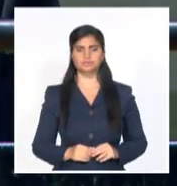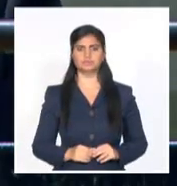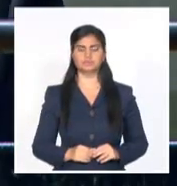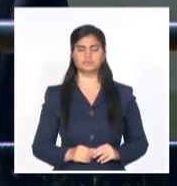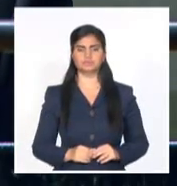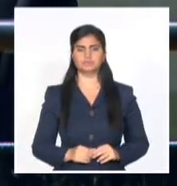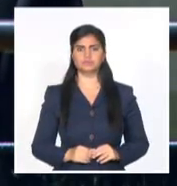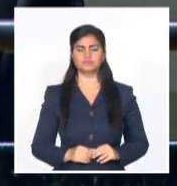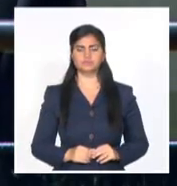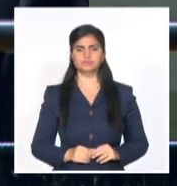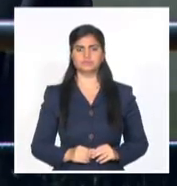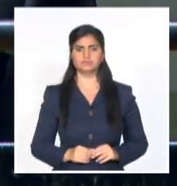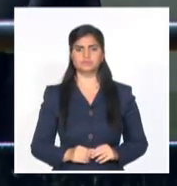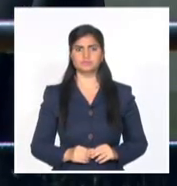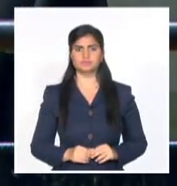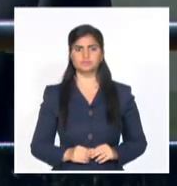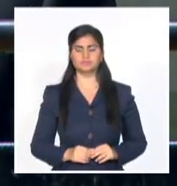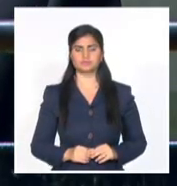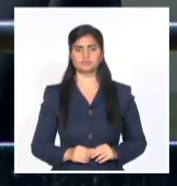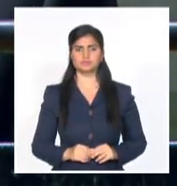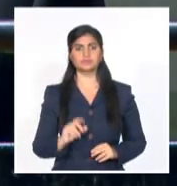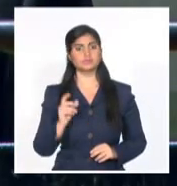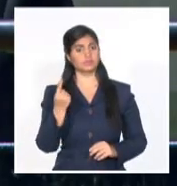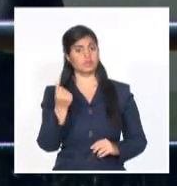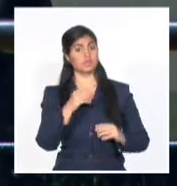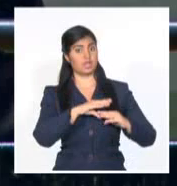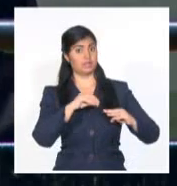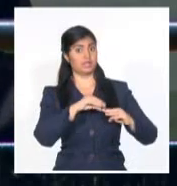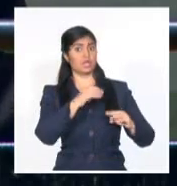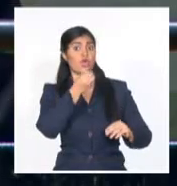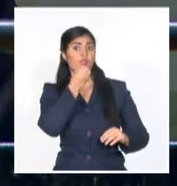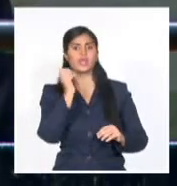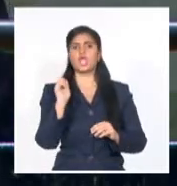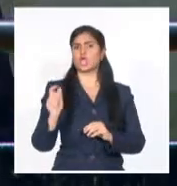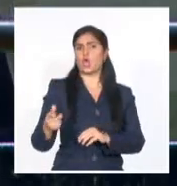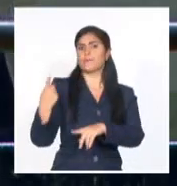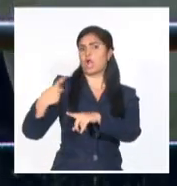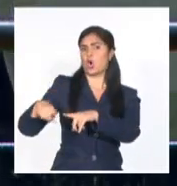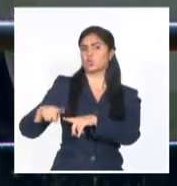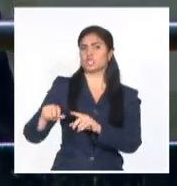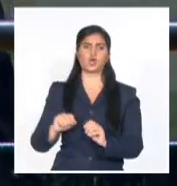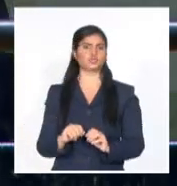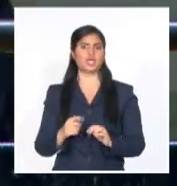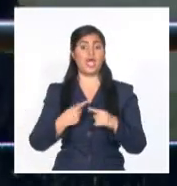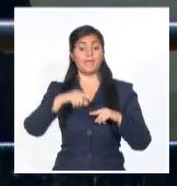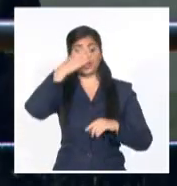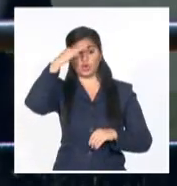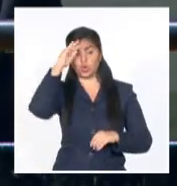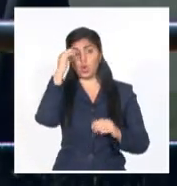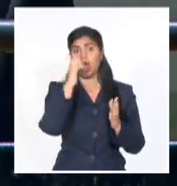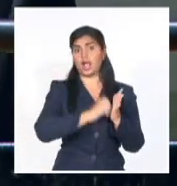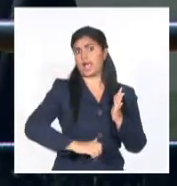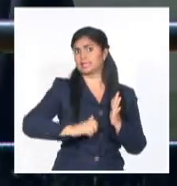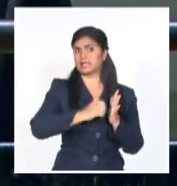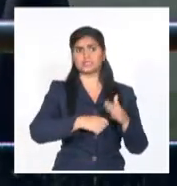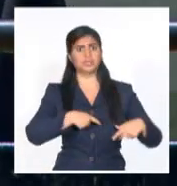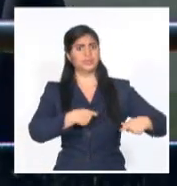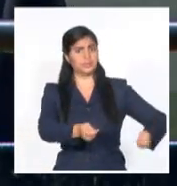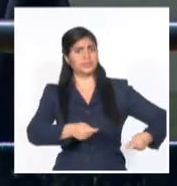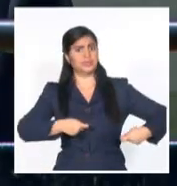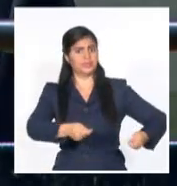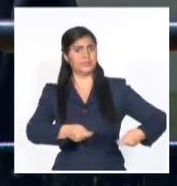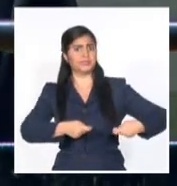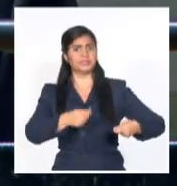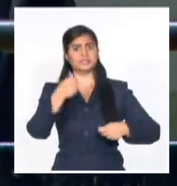ese dinero se hubiera podido garantizar suministros y mantenimientos programados y las piezas de